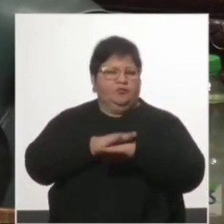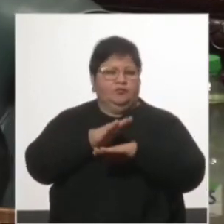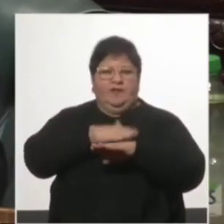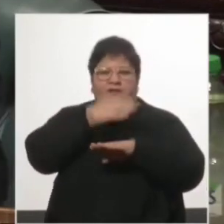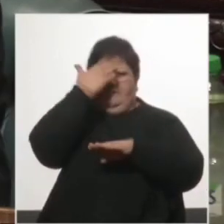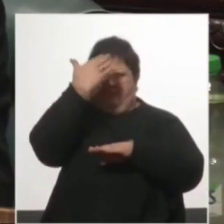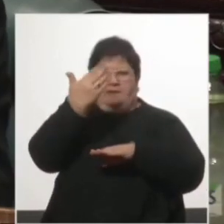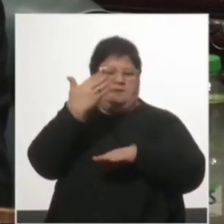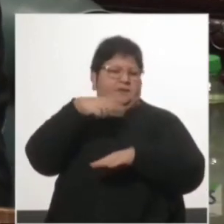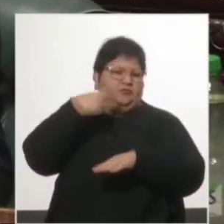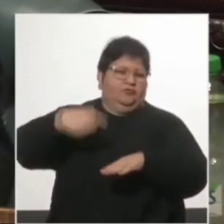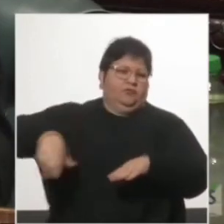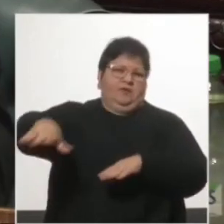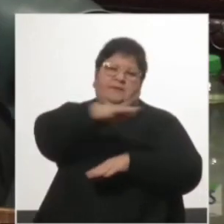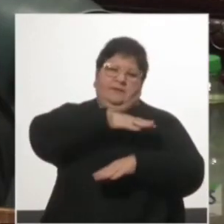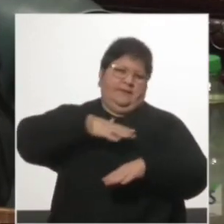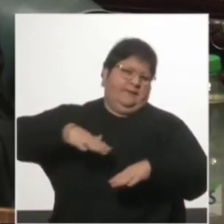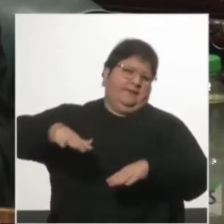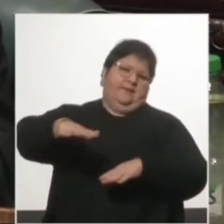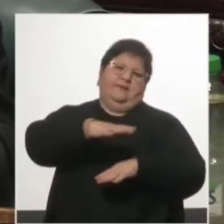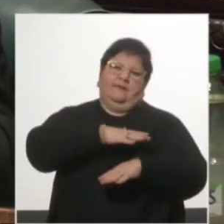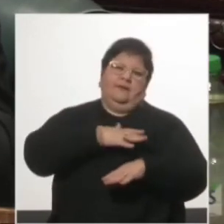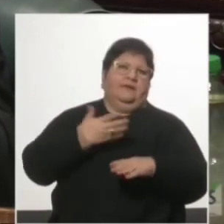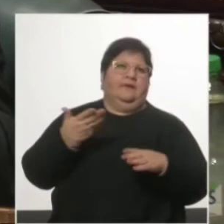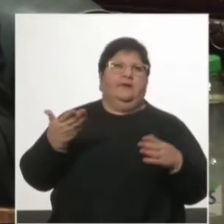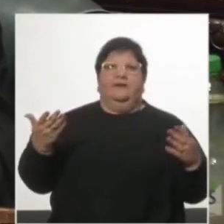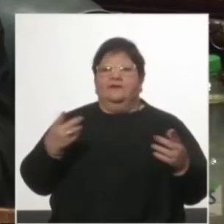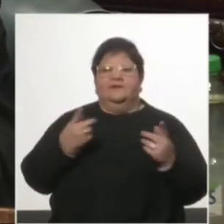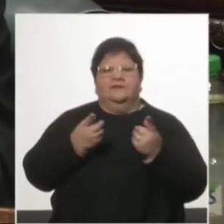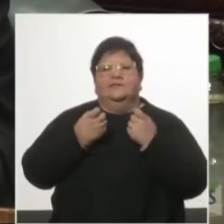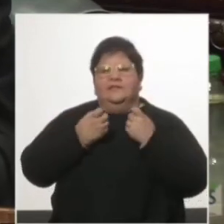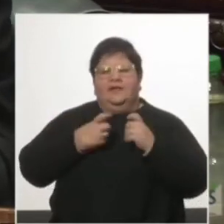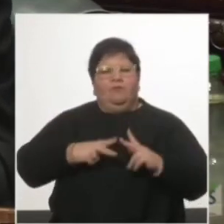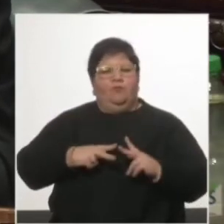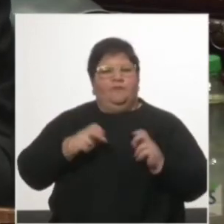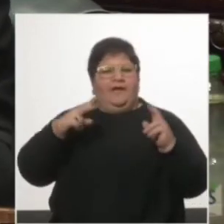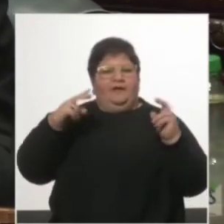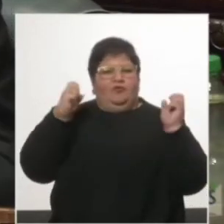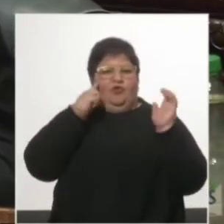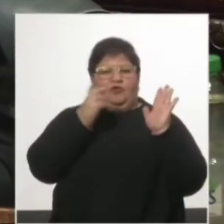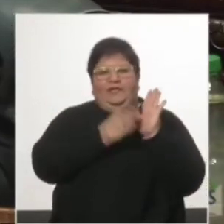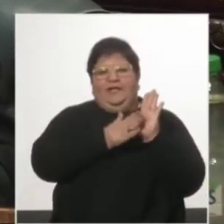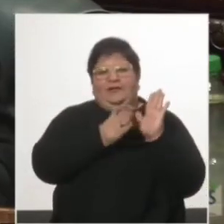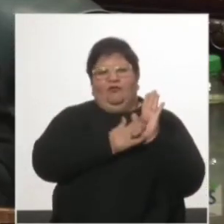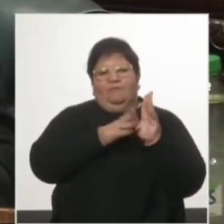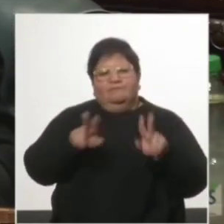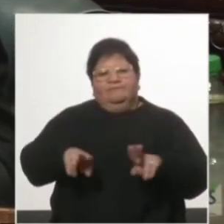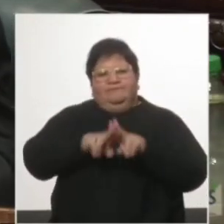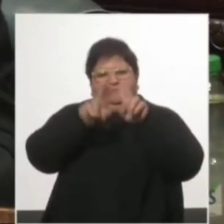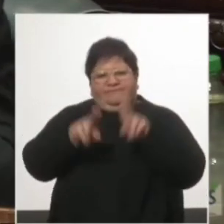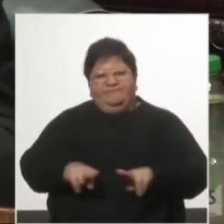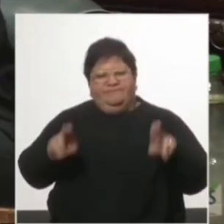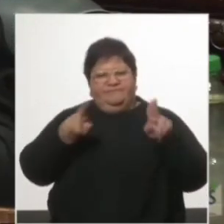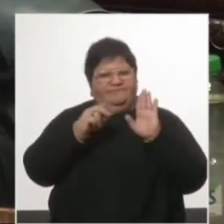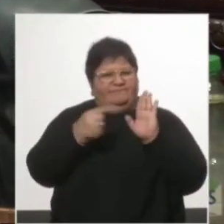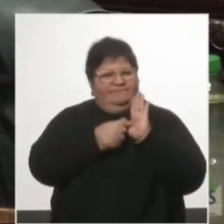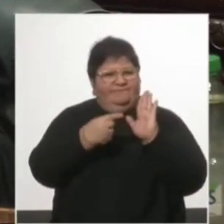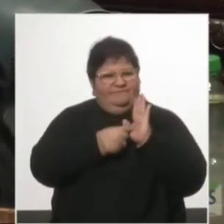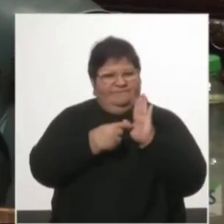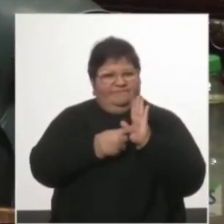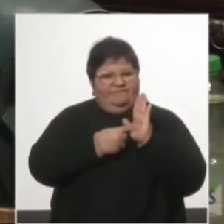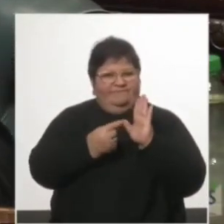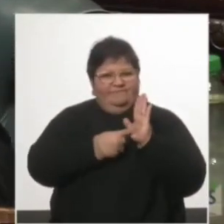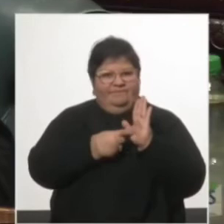no habilitar un diagnóstico, una evaluación de que todo ha sido positivo, de que los resultados